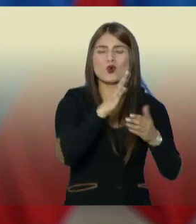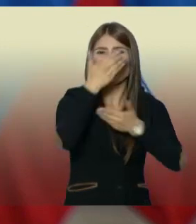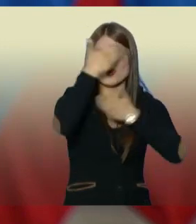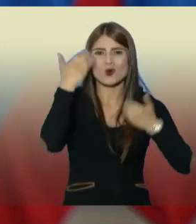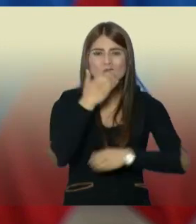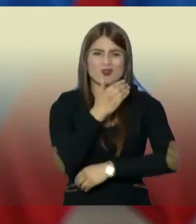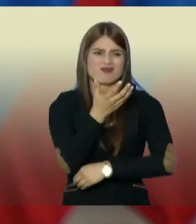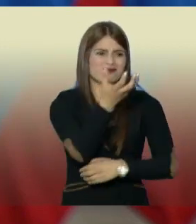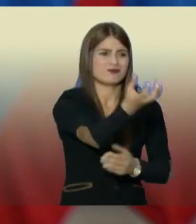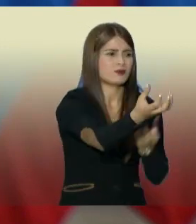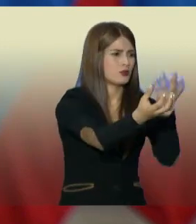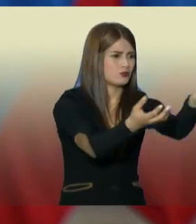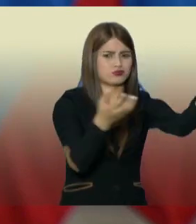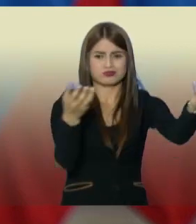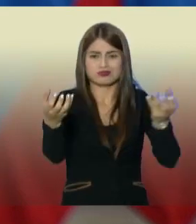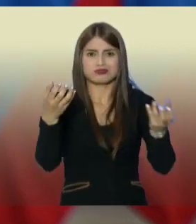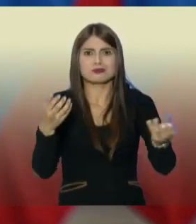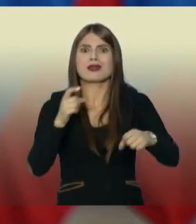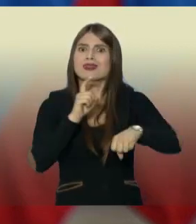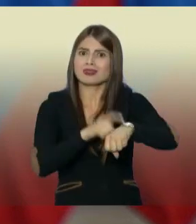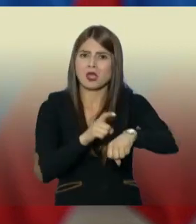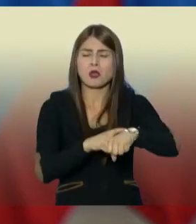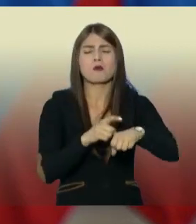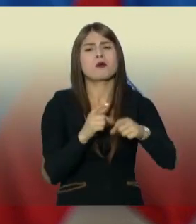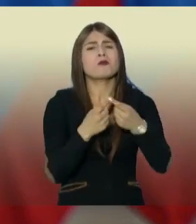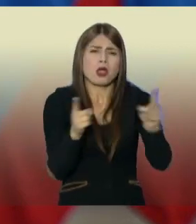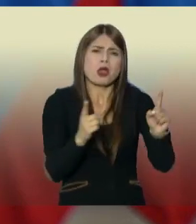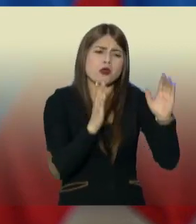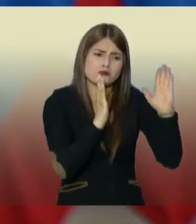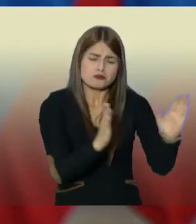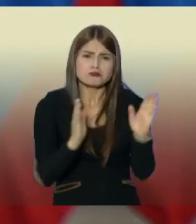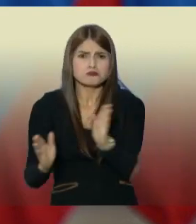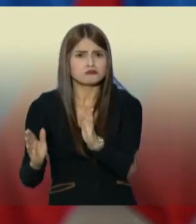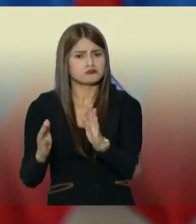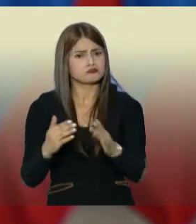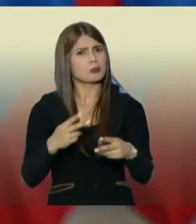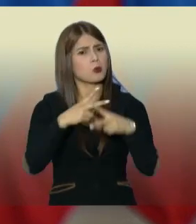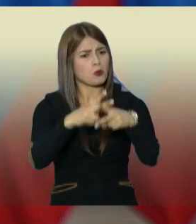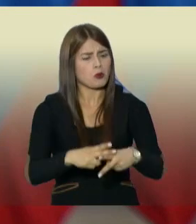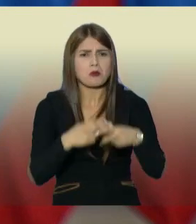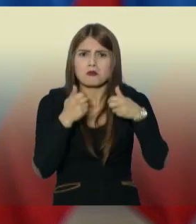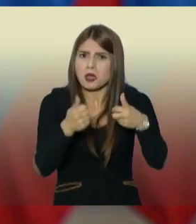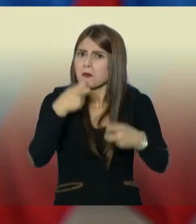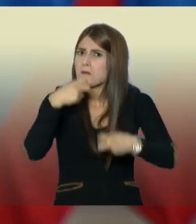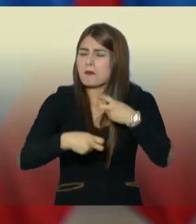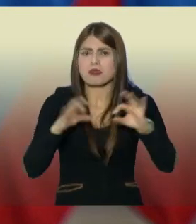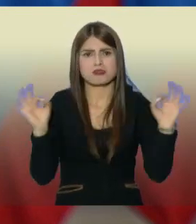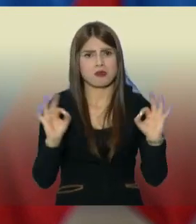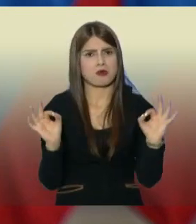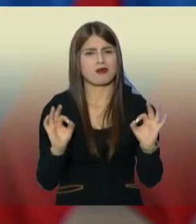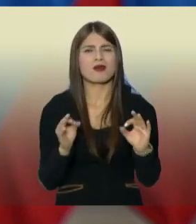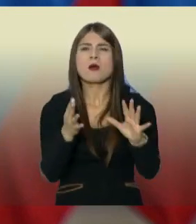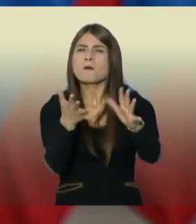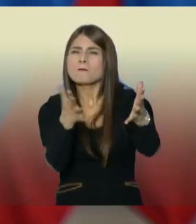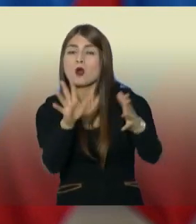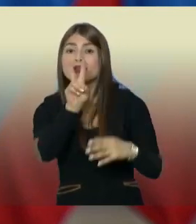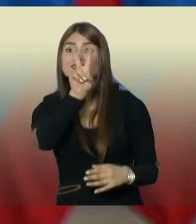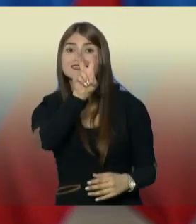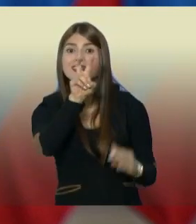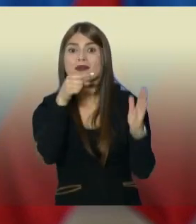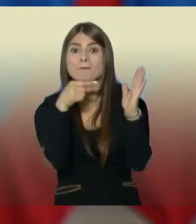ordenado fue seguro y se llevó a cabo sin mayores problemas casi 7,000 hombres y mujeres de las